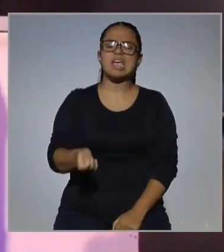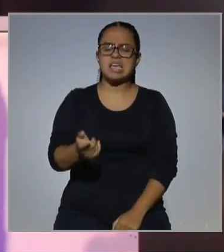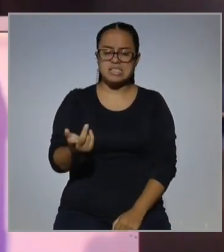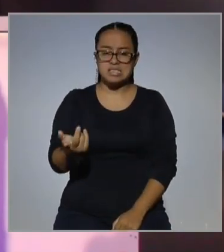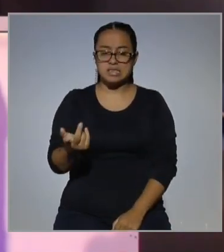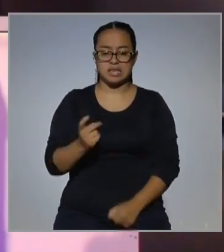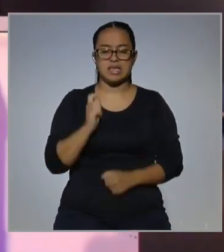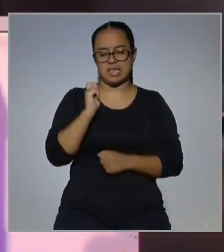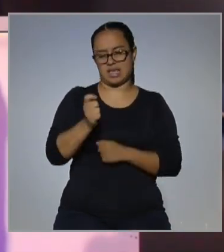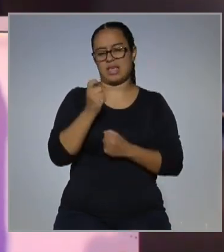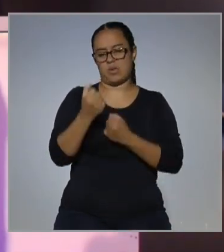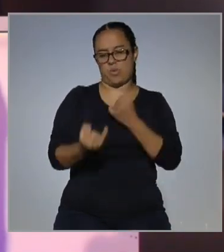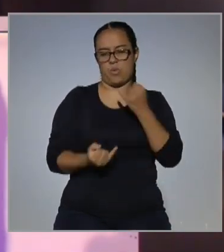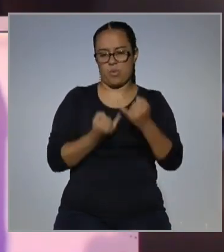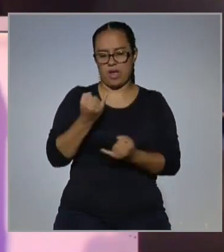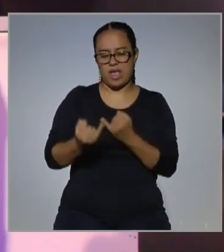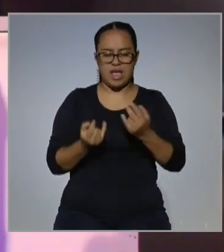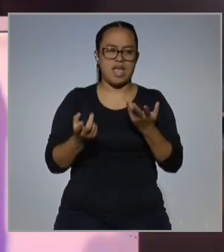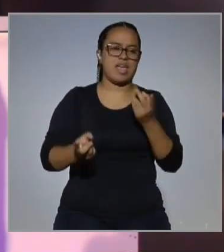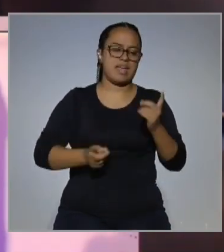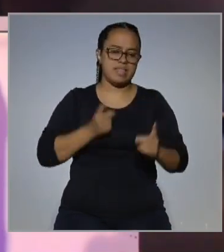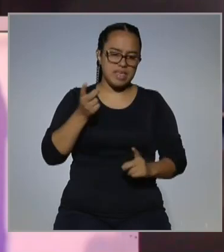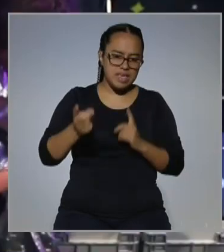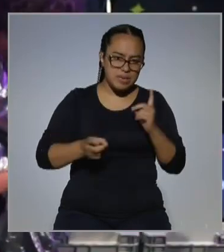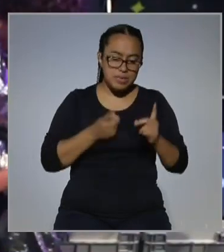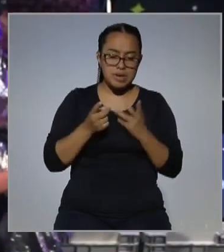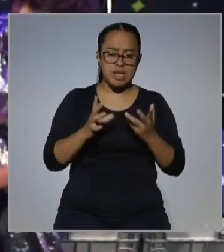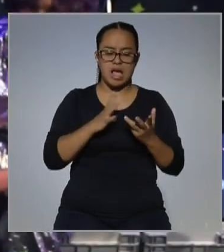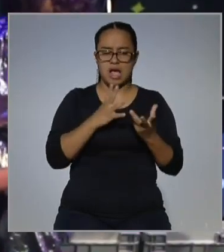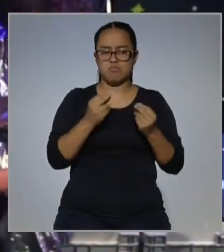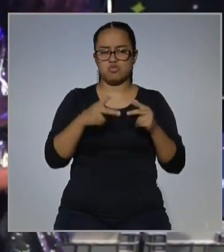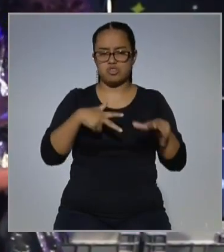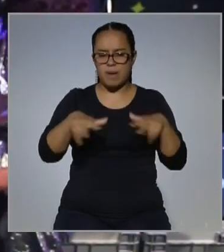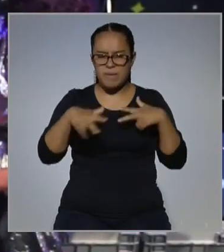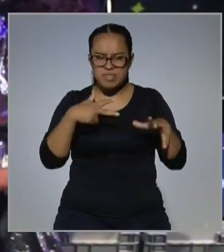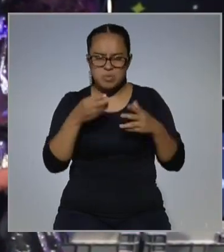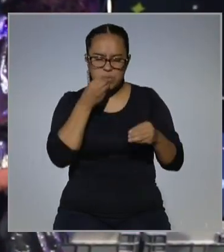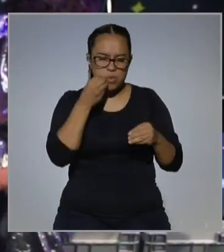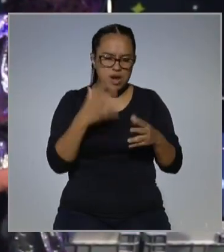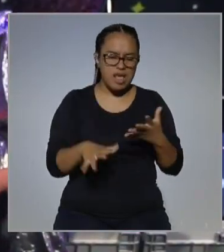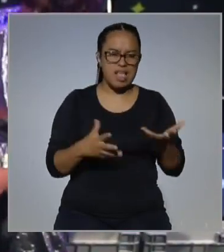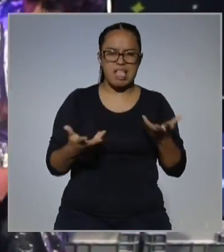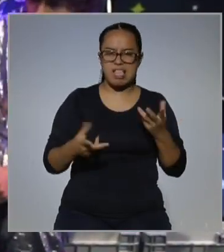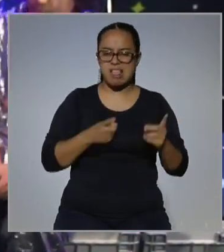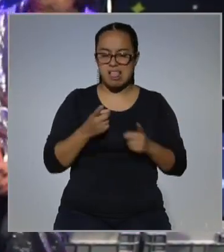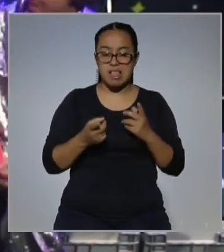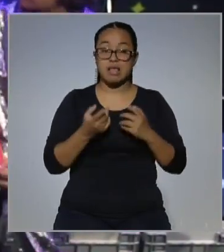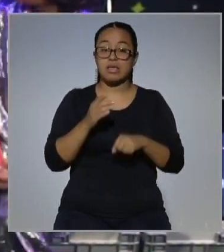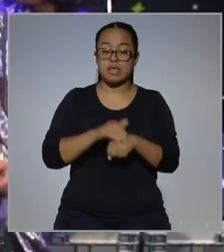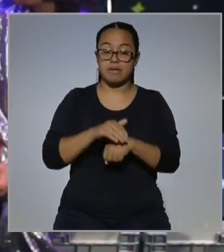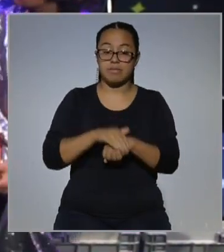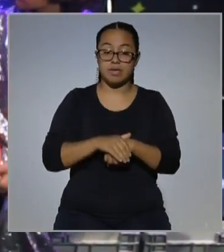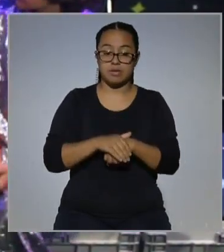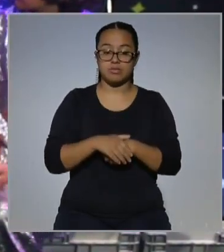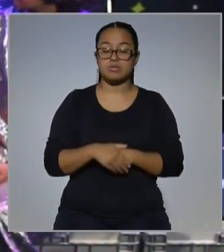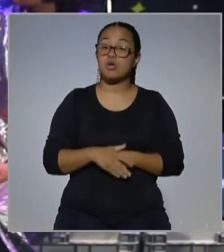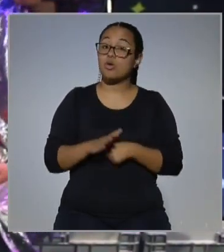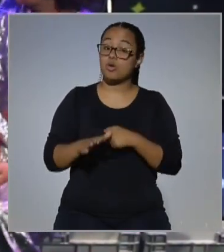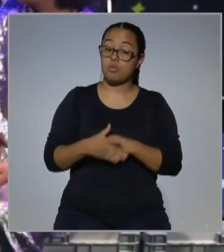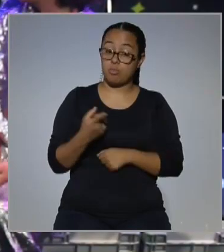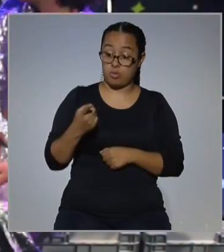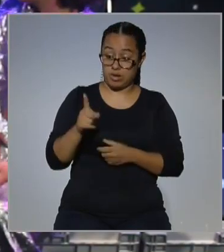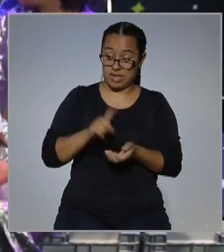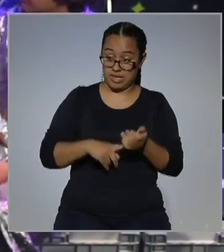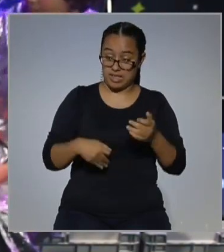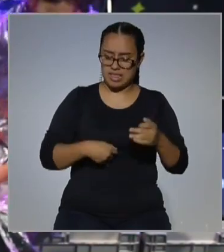Bueno, pues es un juego, es diversión, es muchas aventuras y sobre todo, amigos. Porque realmente el teatro